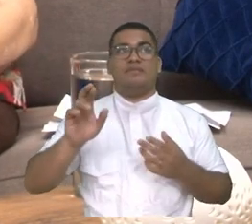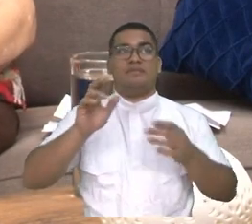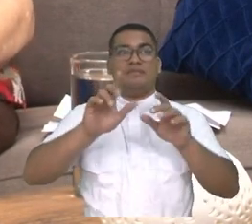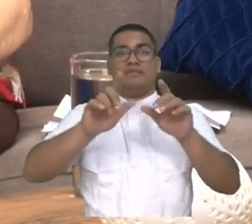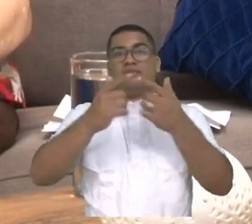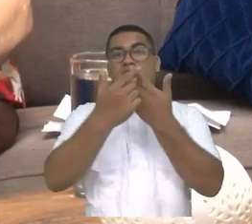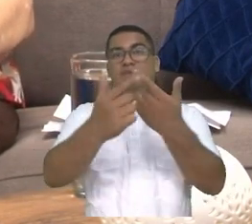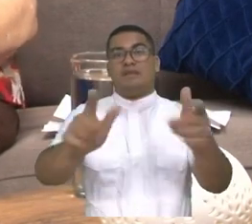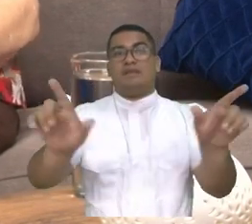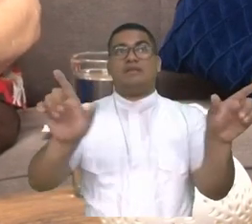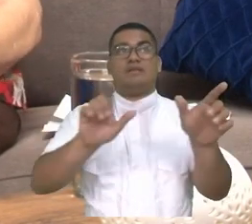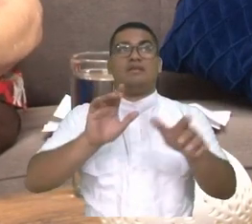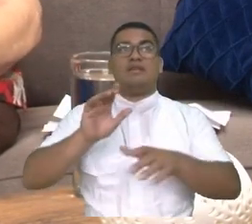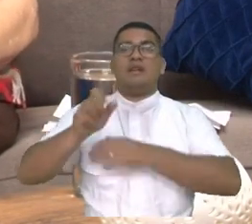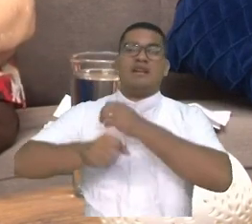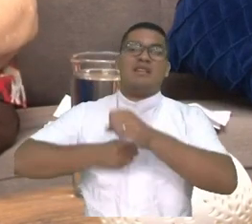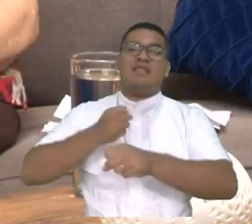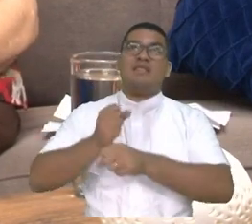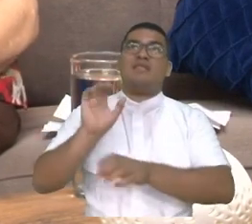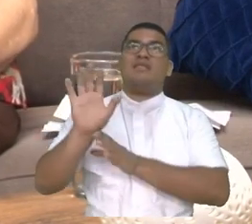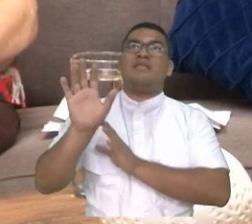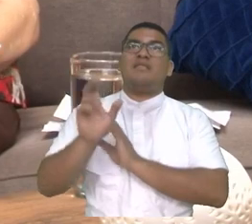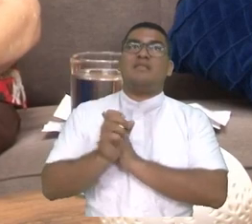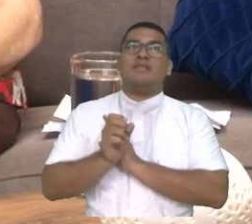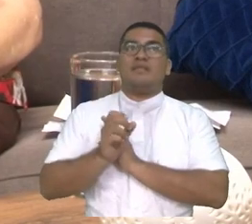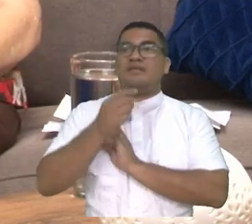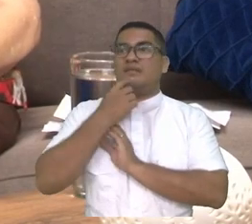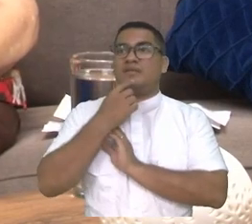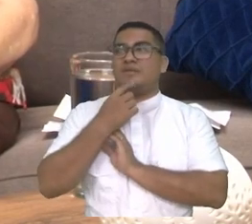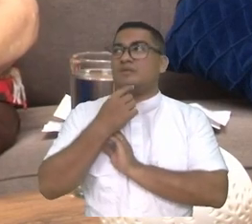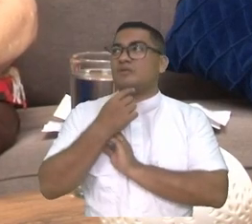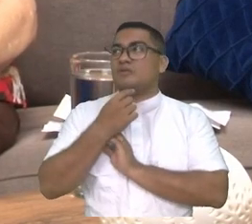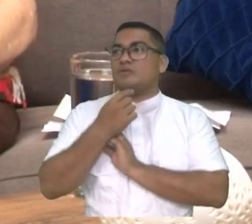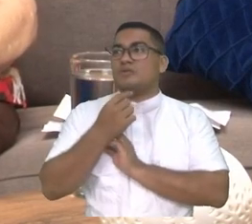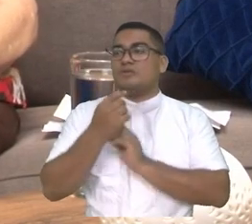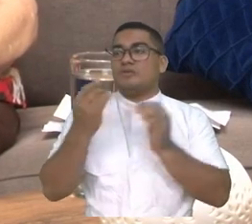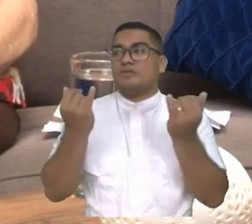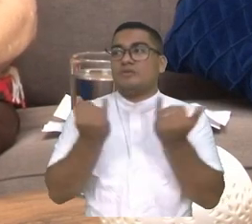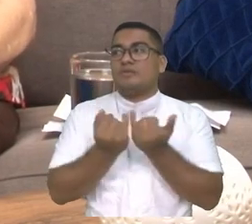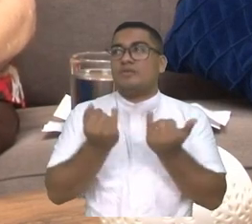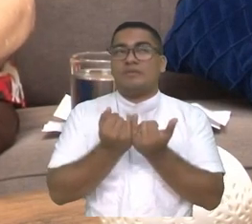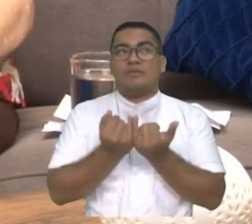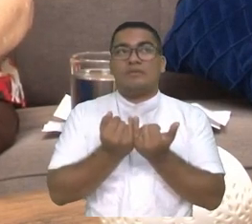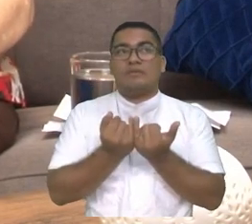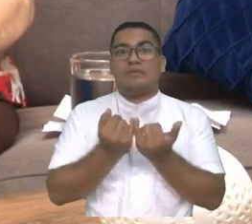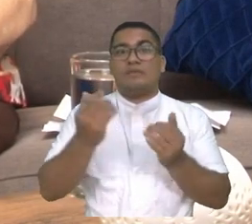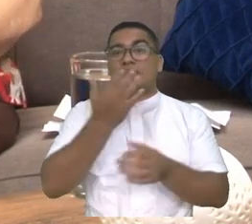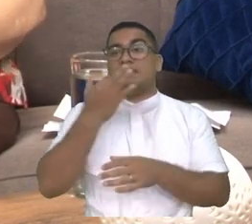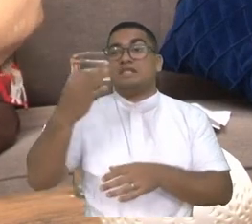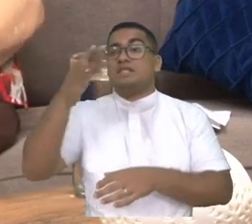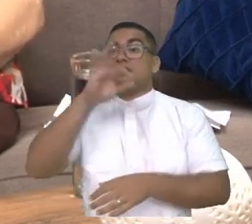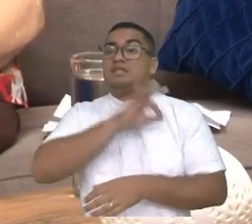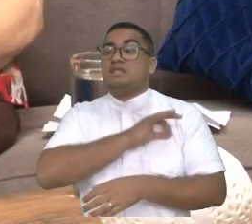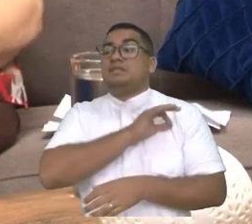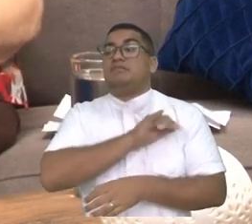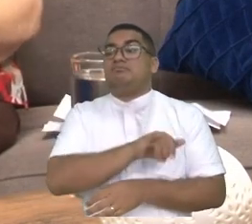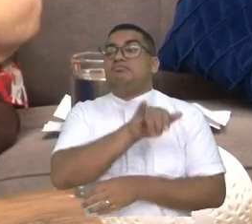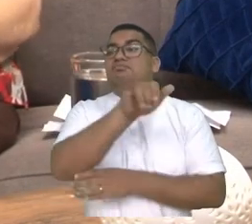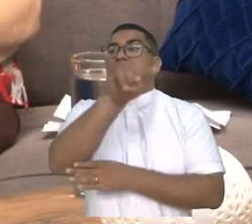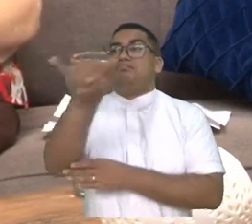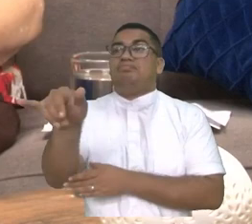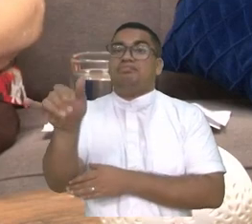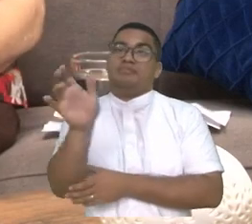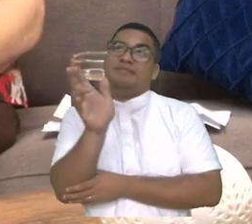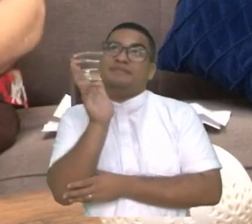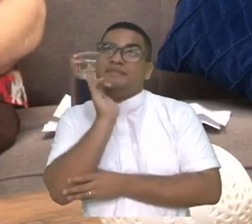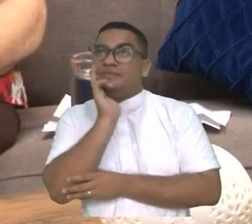tenía cuántos años, Rubén? 16 años. Después se fue a Chile. Se fue a Chile, y eso es una